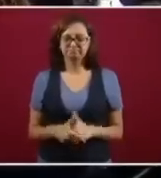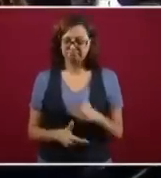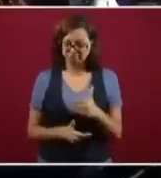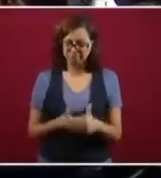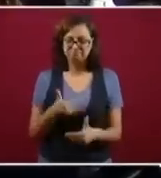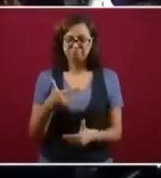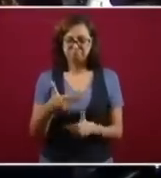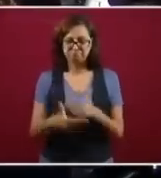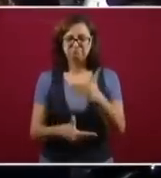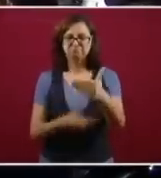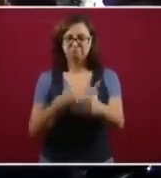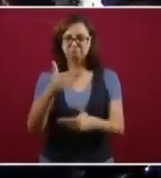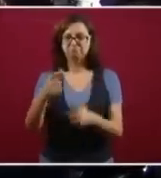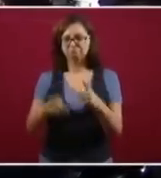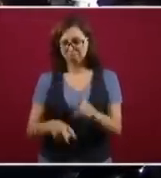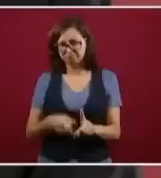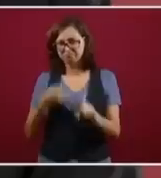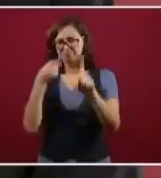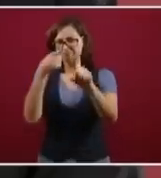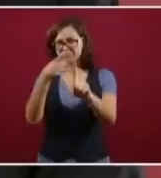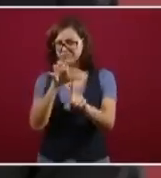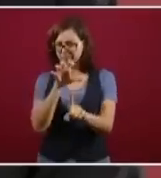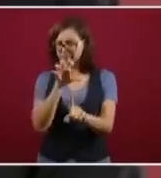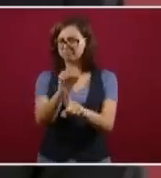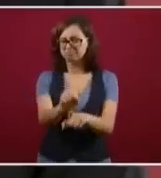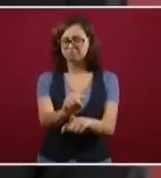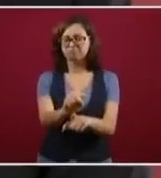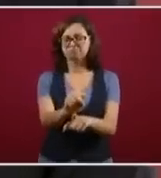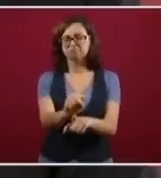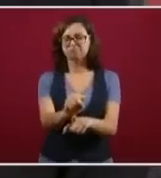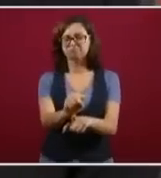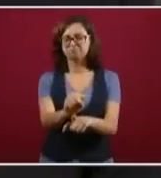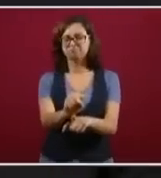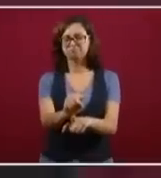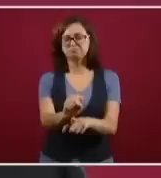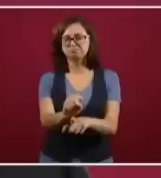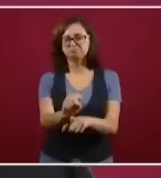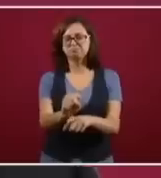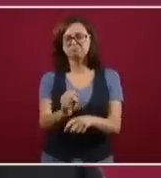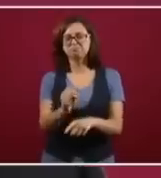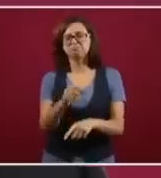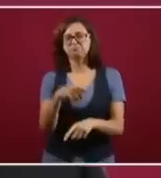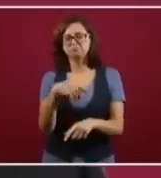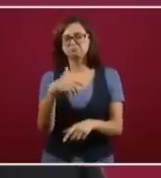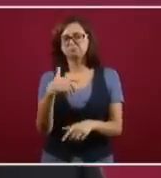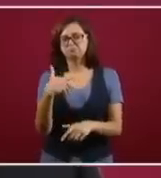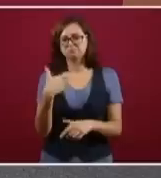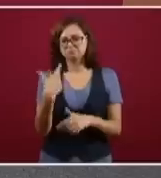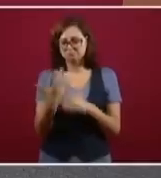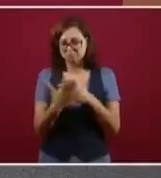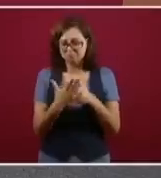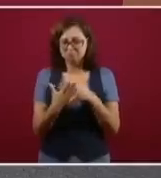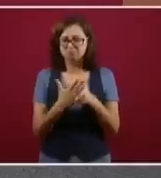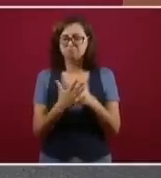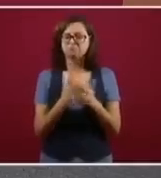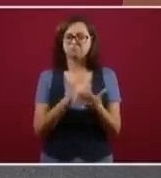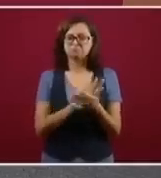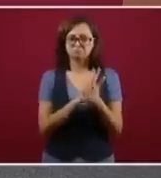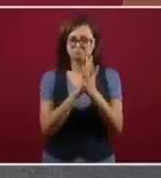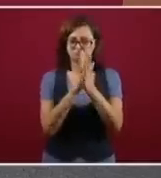vamos a lograr este propósito de que exista un verdadero cambio,